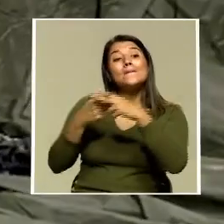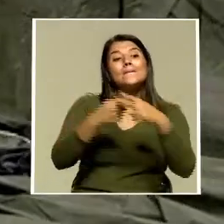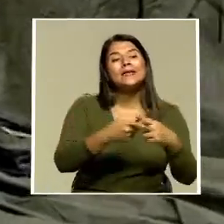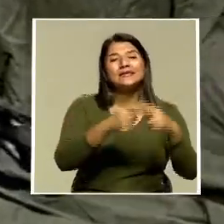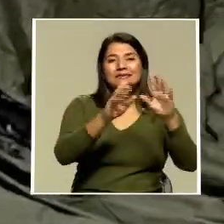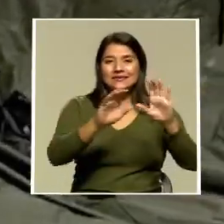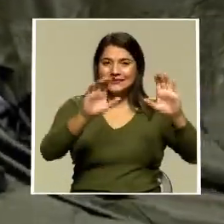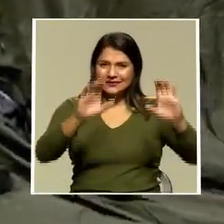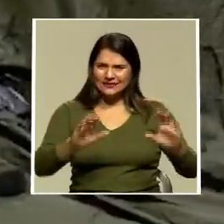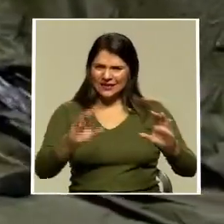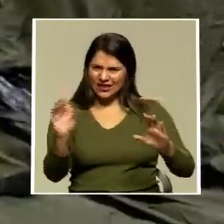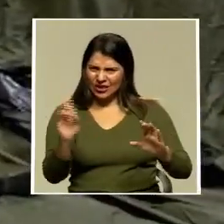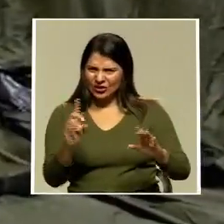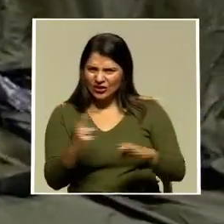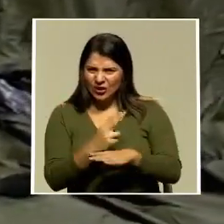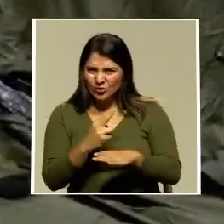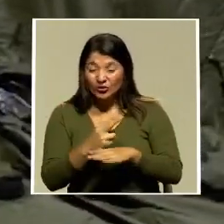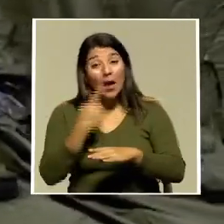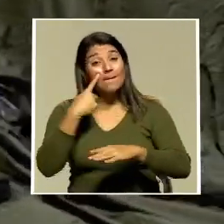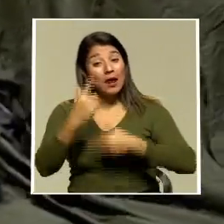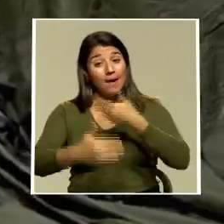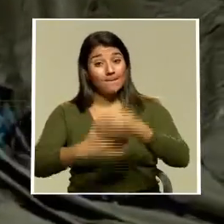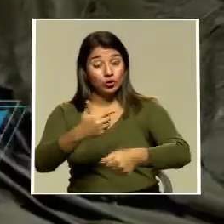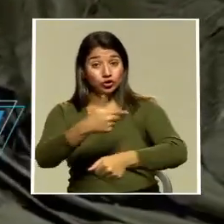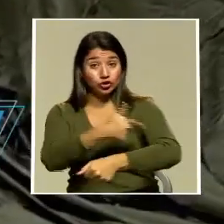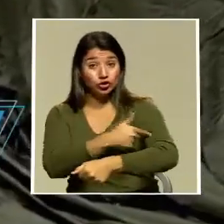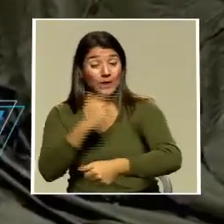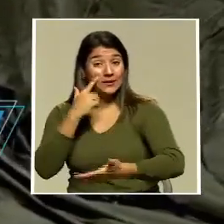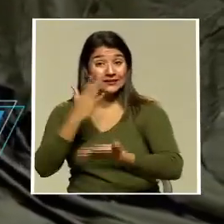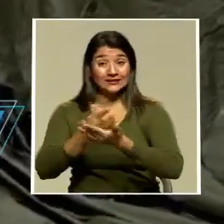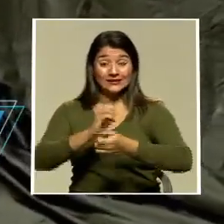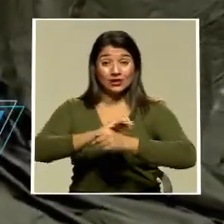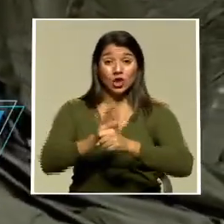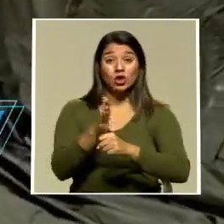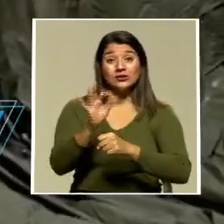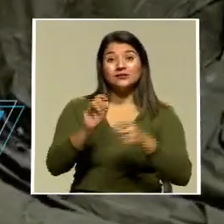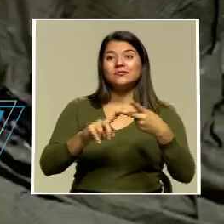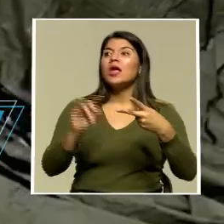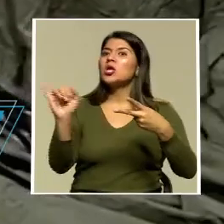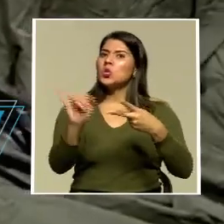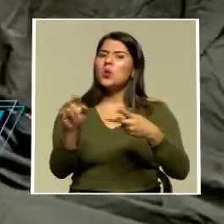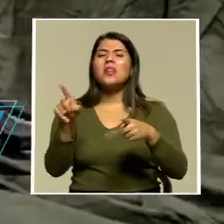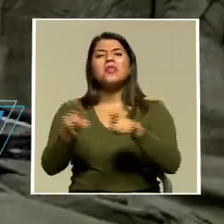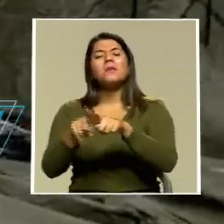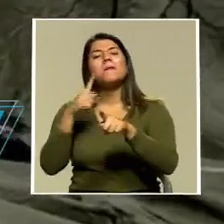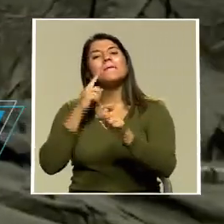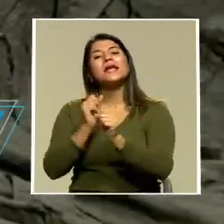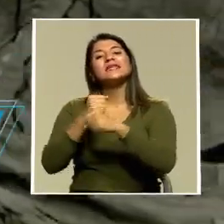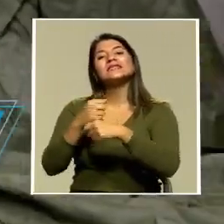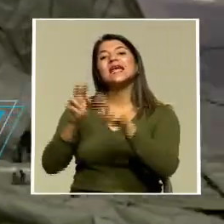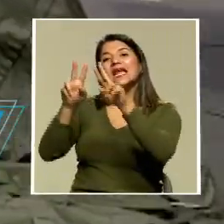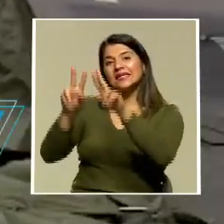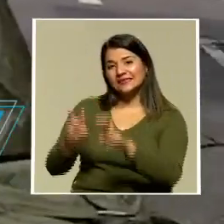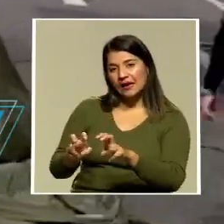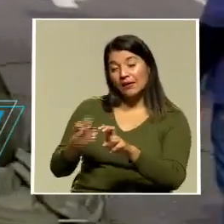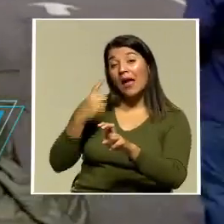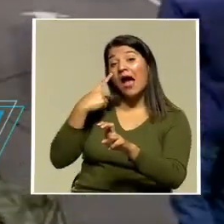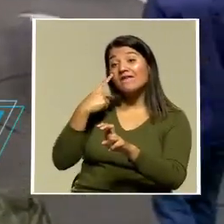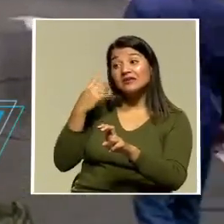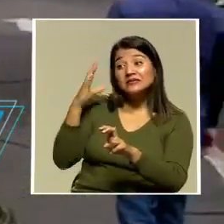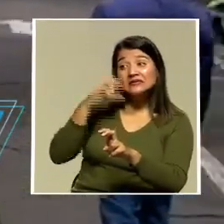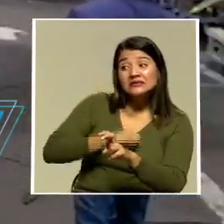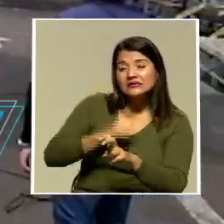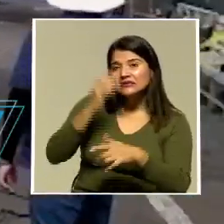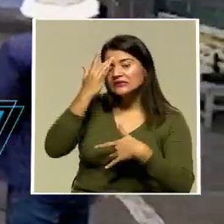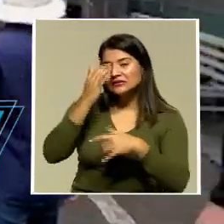campañas que se utilizarán tanto para vacunación contra el SARS-CoV-2 como para realizar pruebas para detectar el virus.